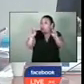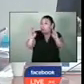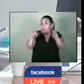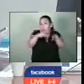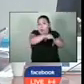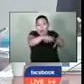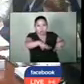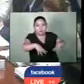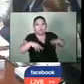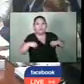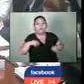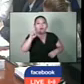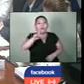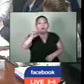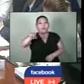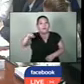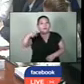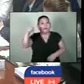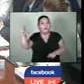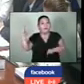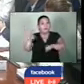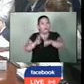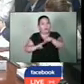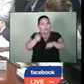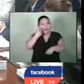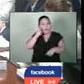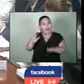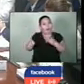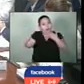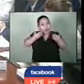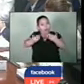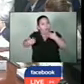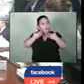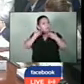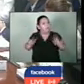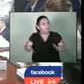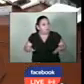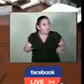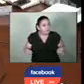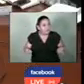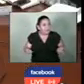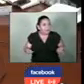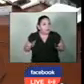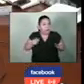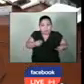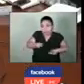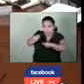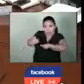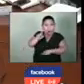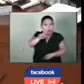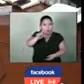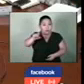aceptaba esos $11,000. Escuchemos cuál fue la justificación que él dio ante la entrega de estos